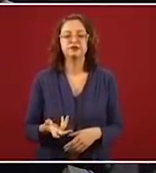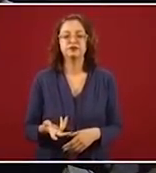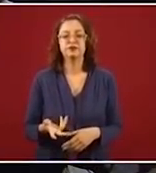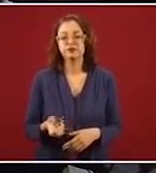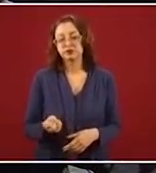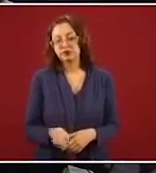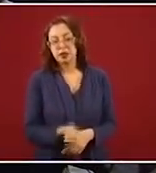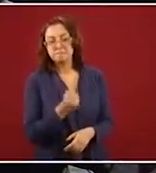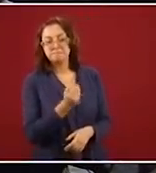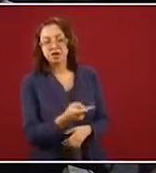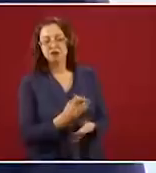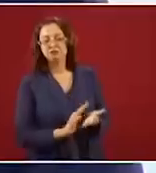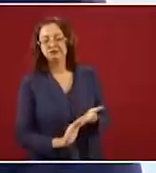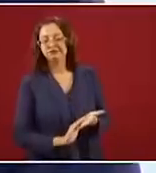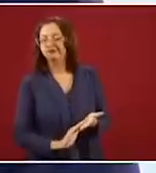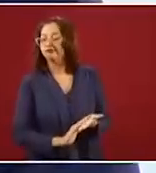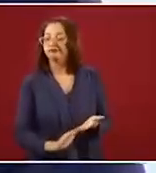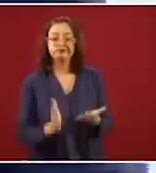privilegios.